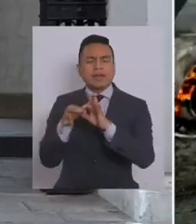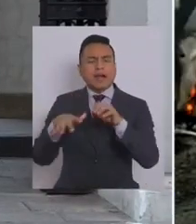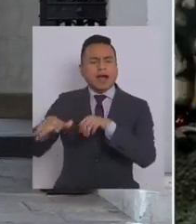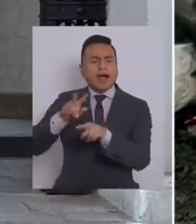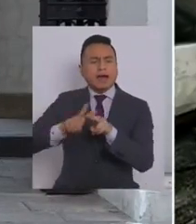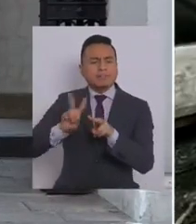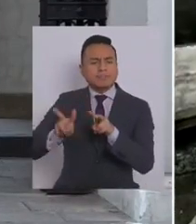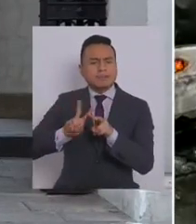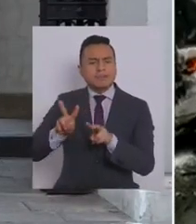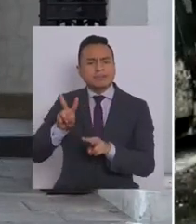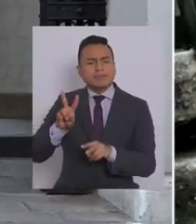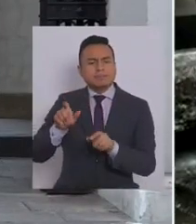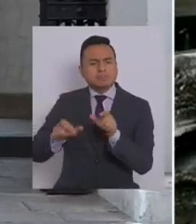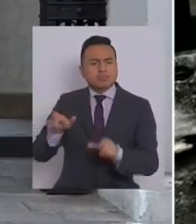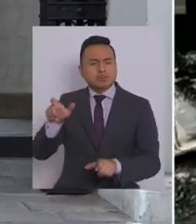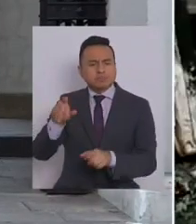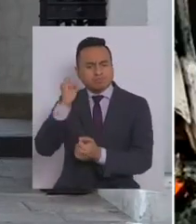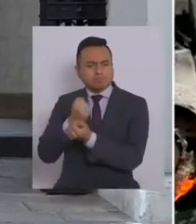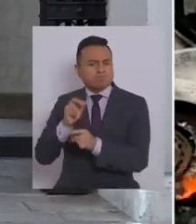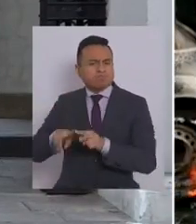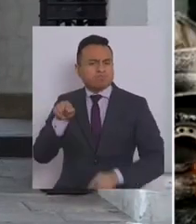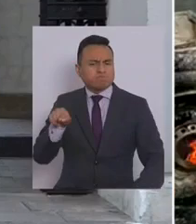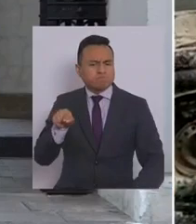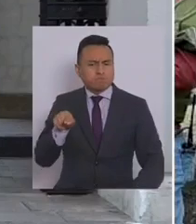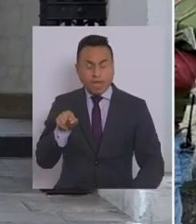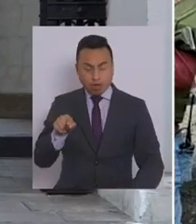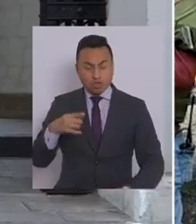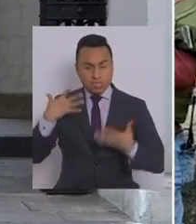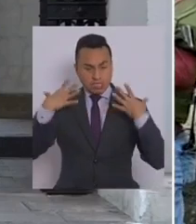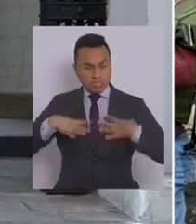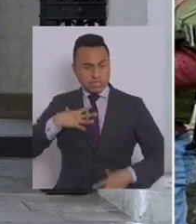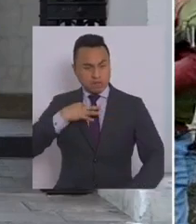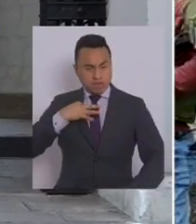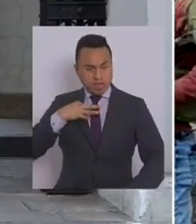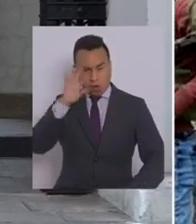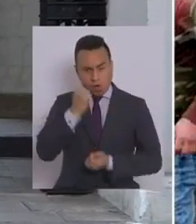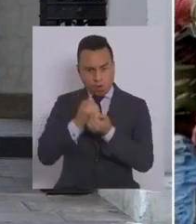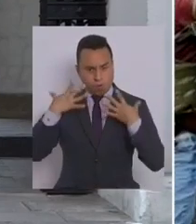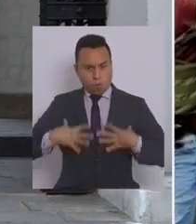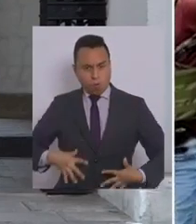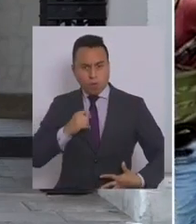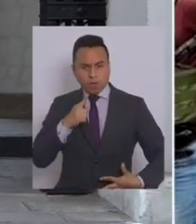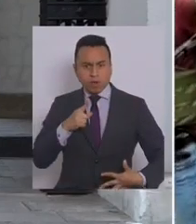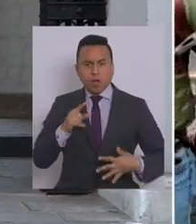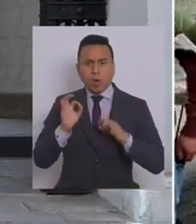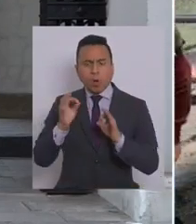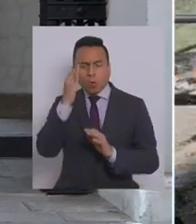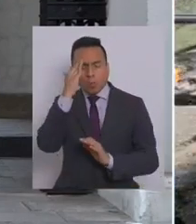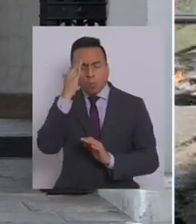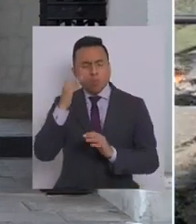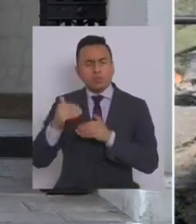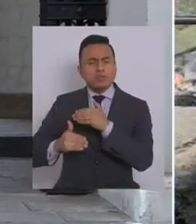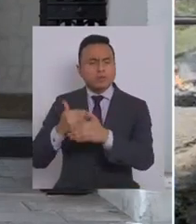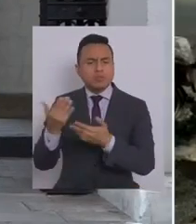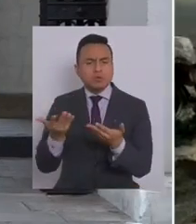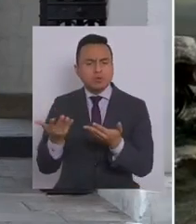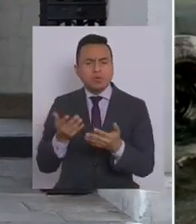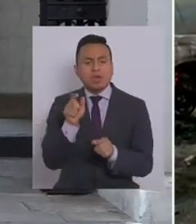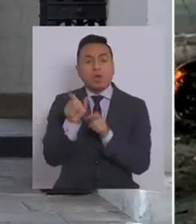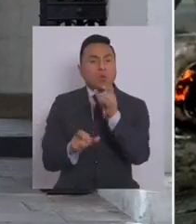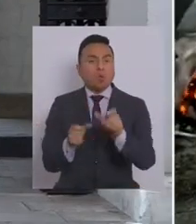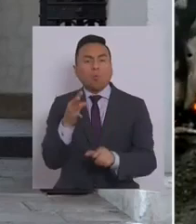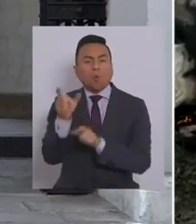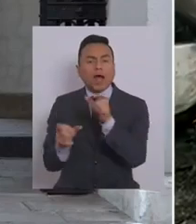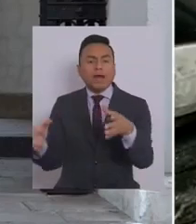estaban haciendo ahí? Segundo, ¿ellos estaban de civil? Si es común también este tipo de procedimiento. Y lo otro, ¿cuántas